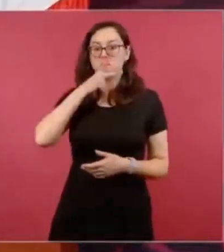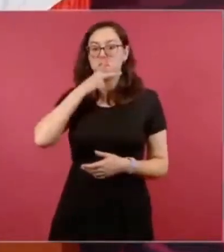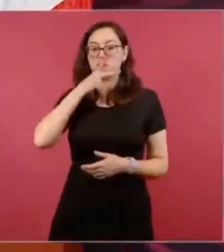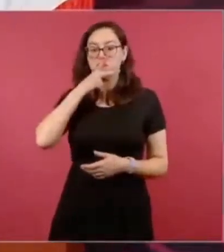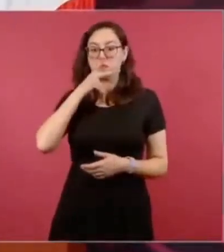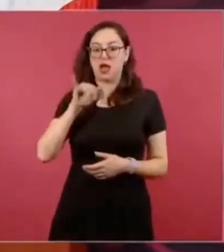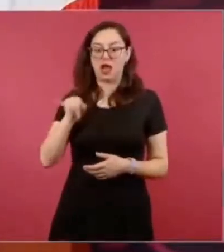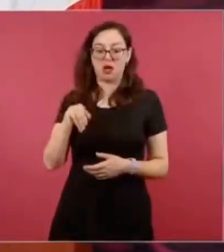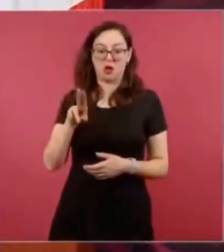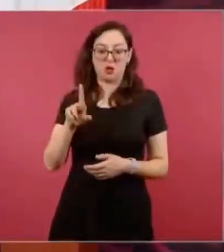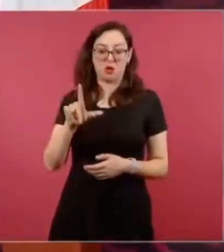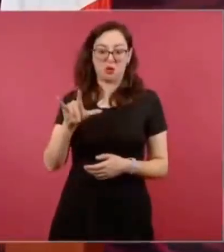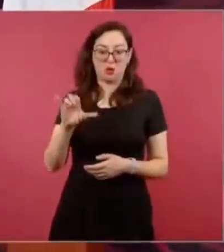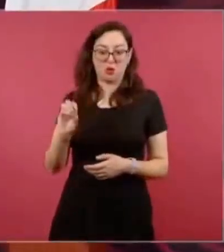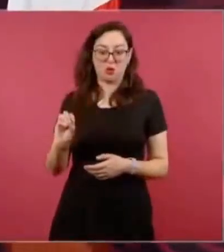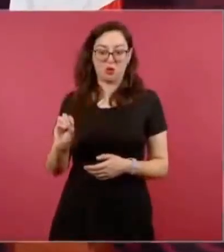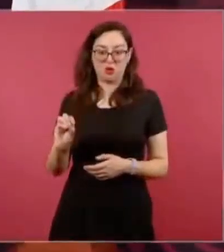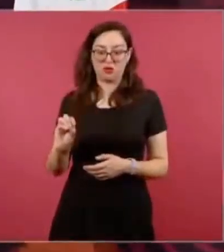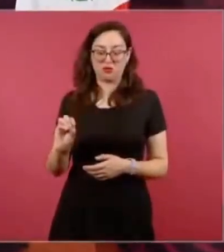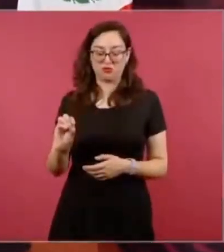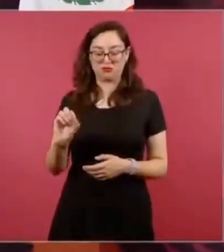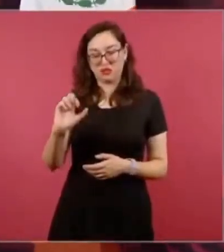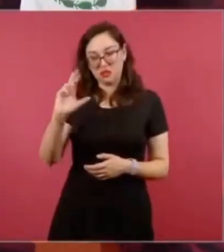y yo lo quería mucho,